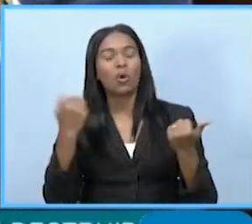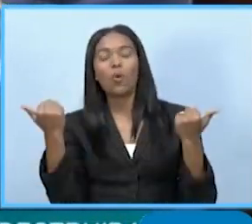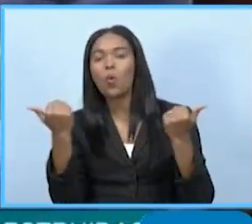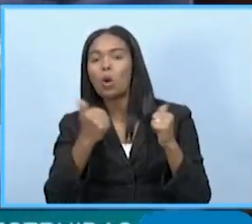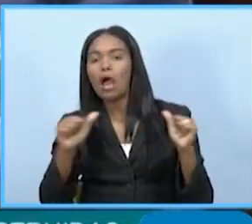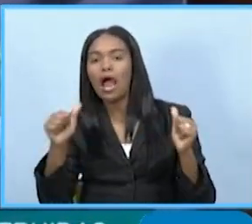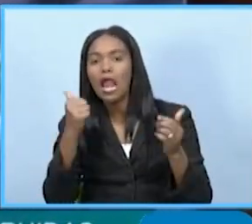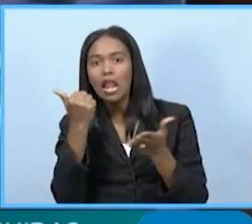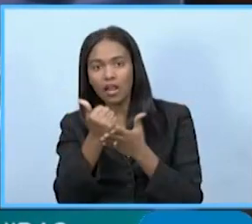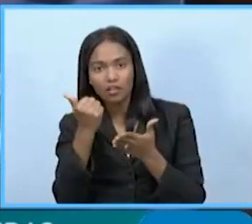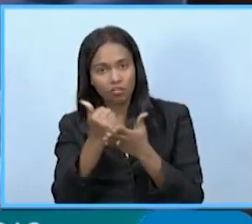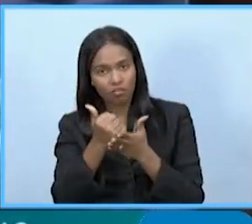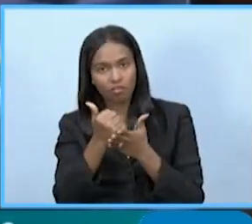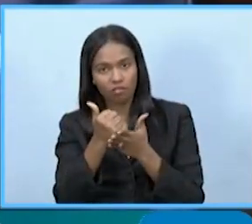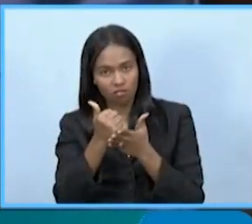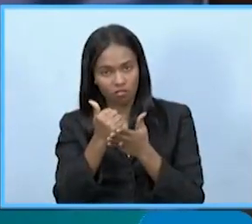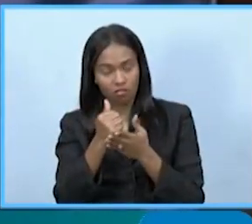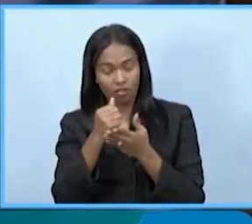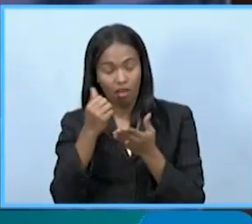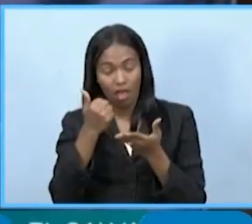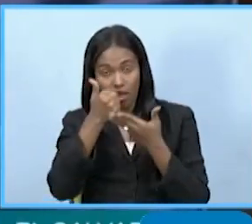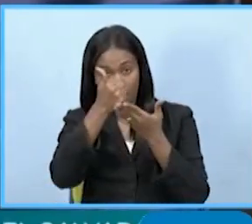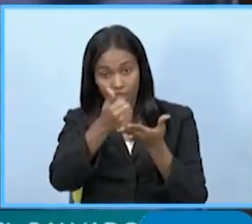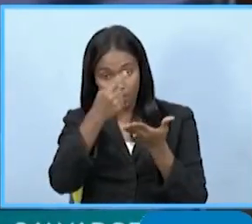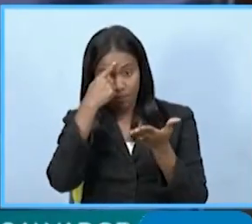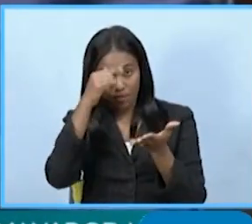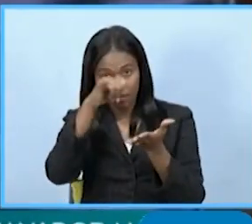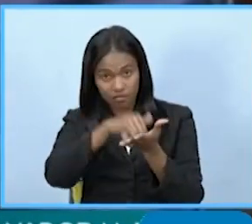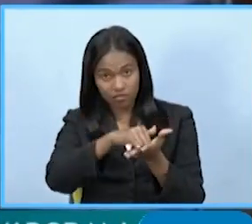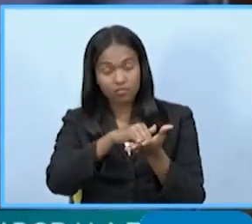cualquier solución que se le busque a esto